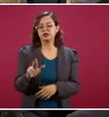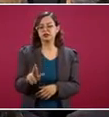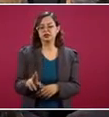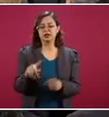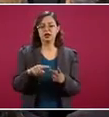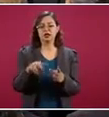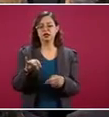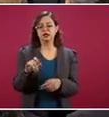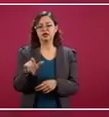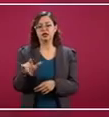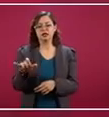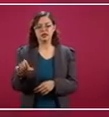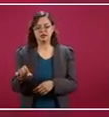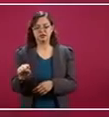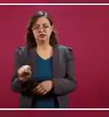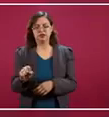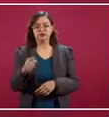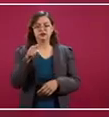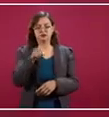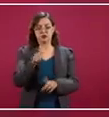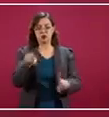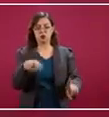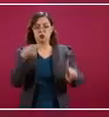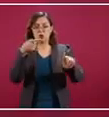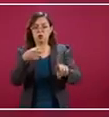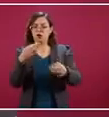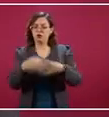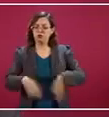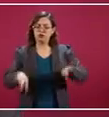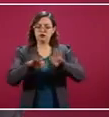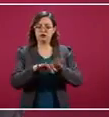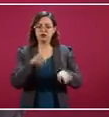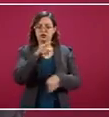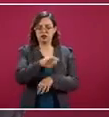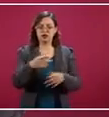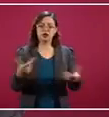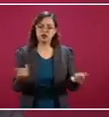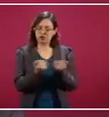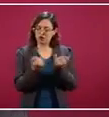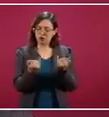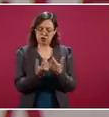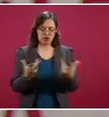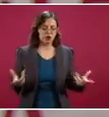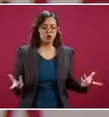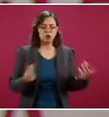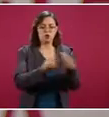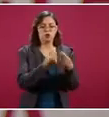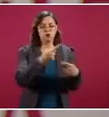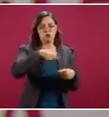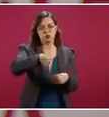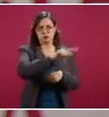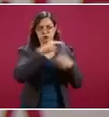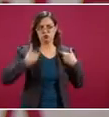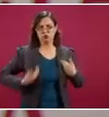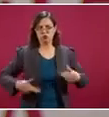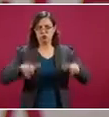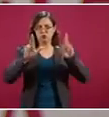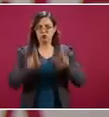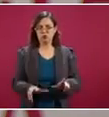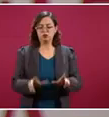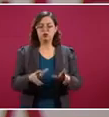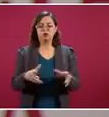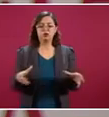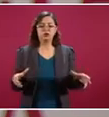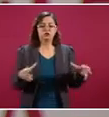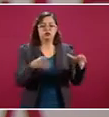Ways and Means, una gente clave, muy cercana también al Speaker, y que es muy representativo de ese